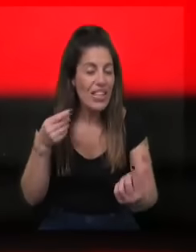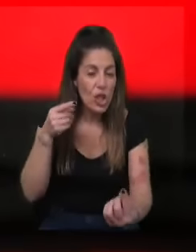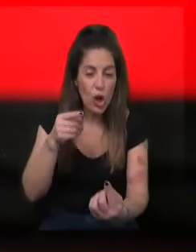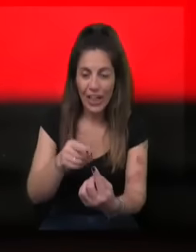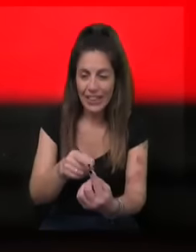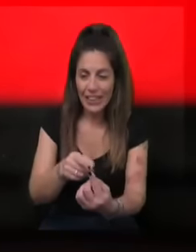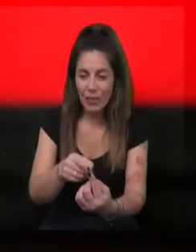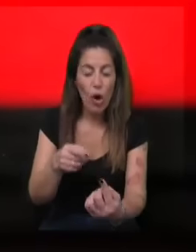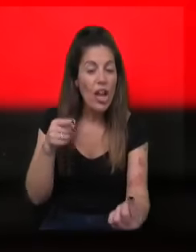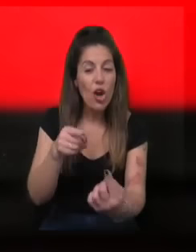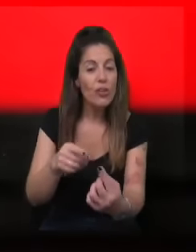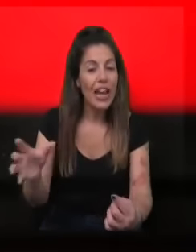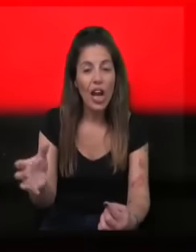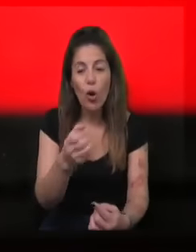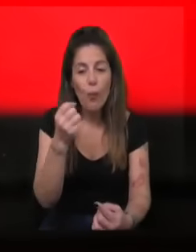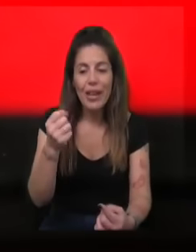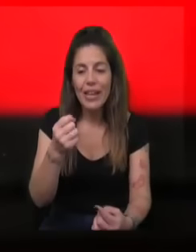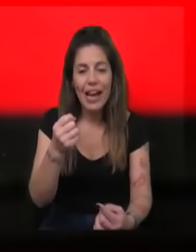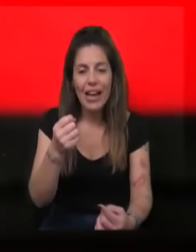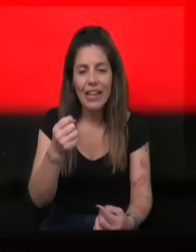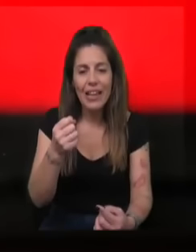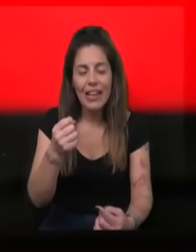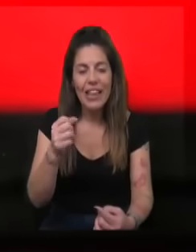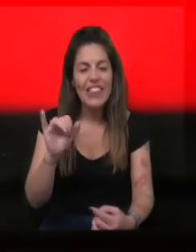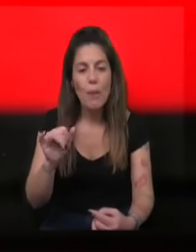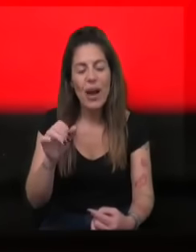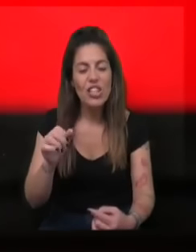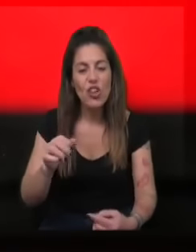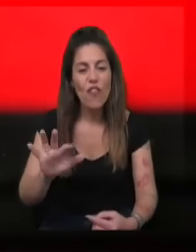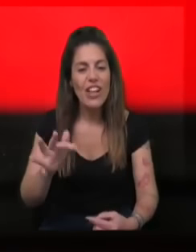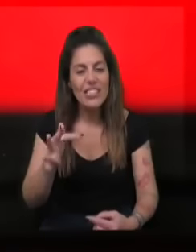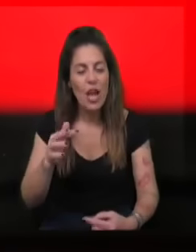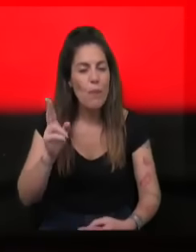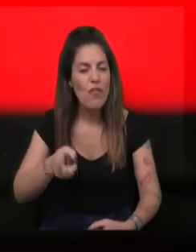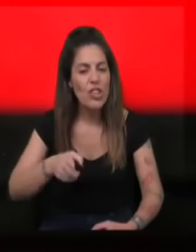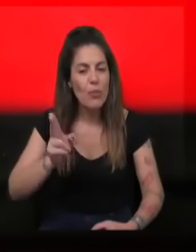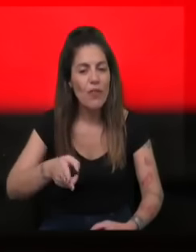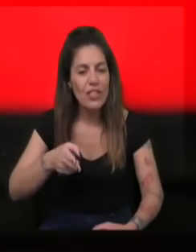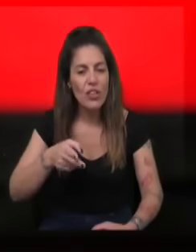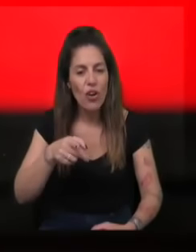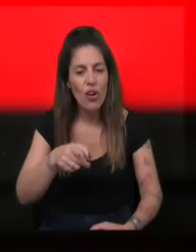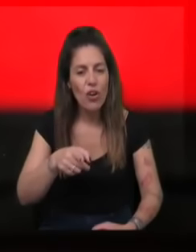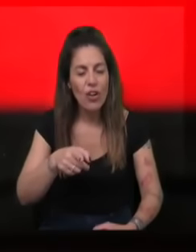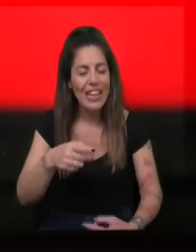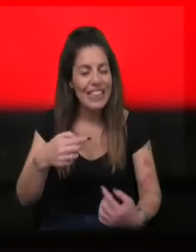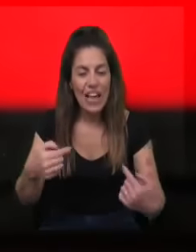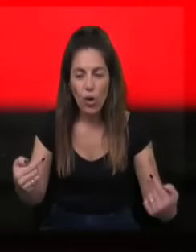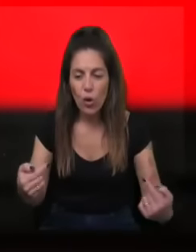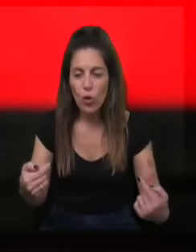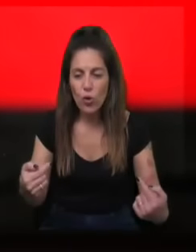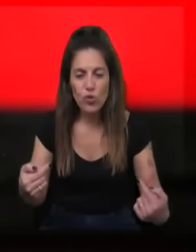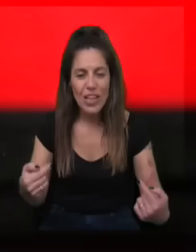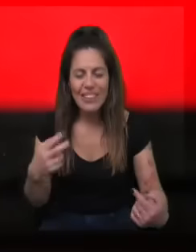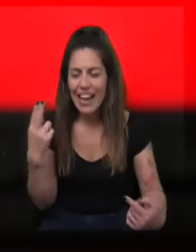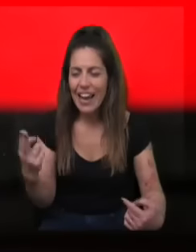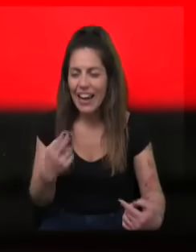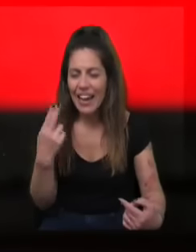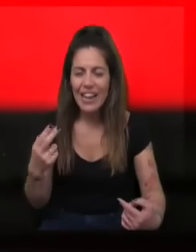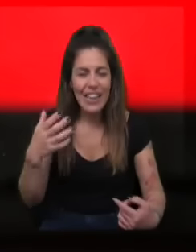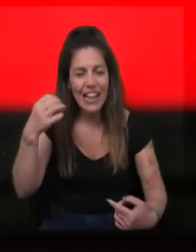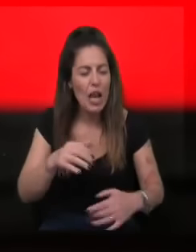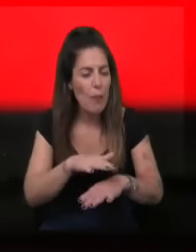norte es recuperar el espírito del Mayo francés prohibido prohibir Ese es el norte esta cosa tan extraña de que nos